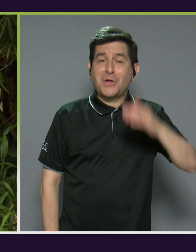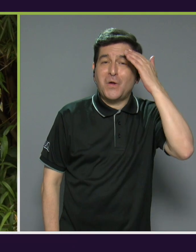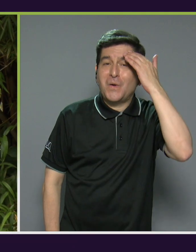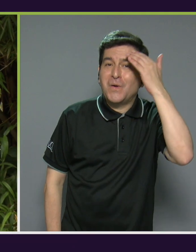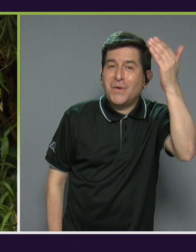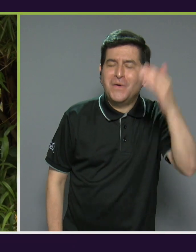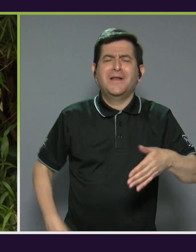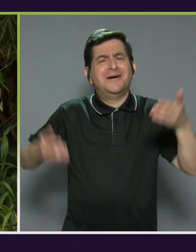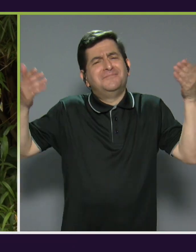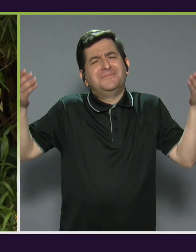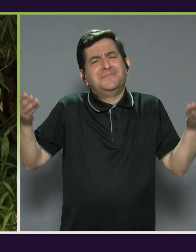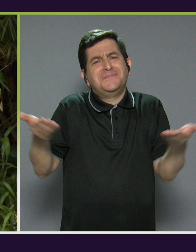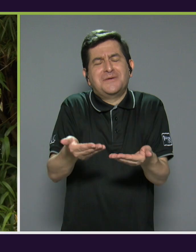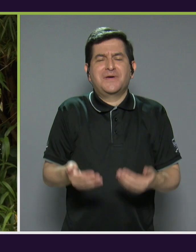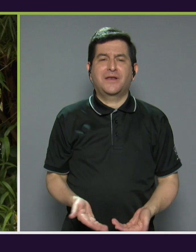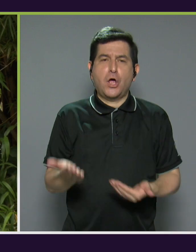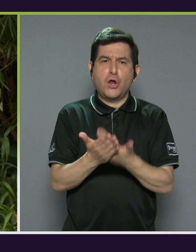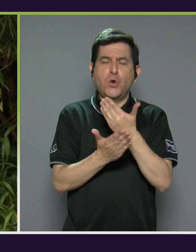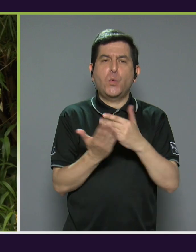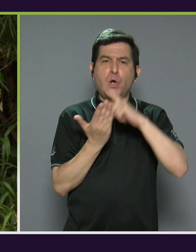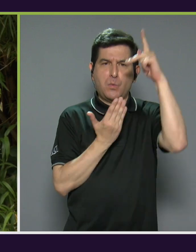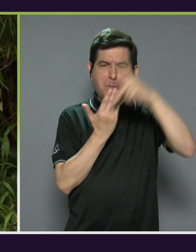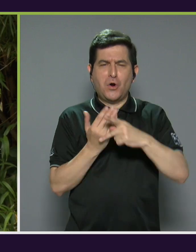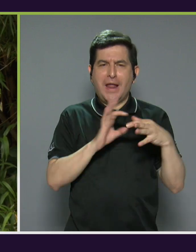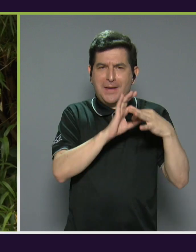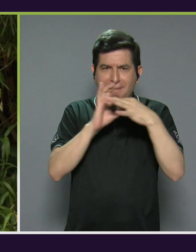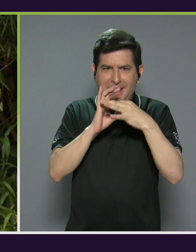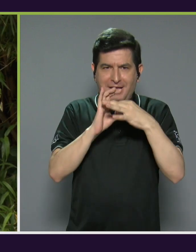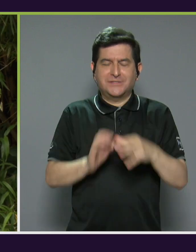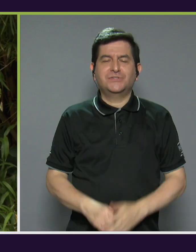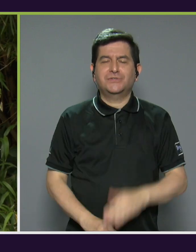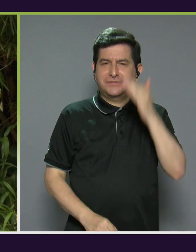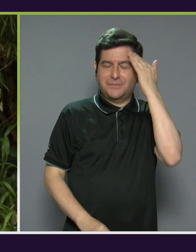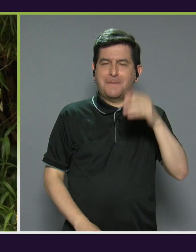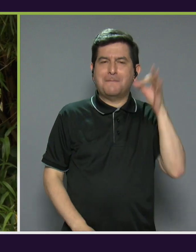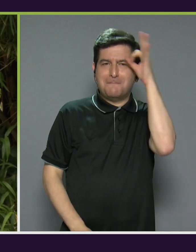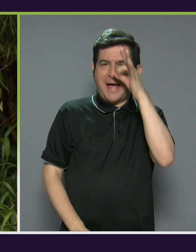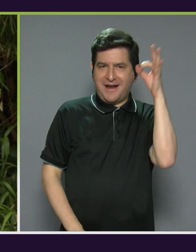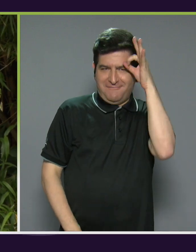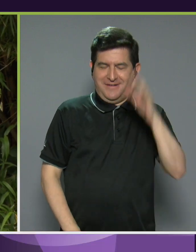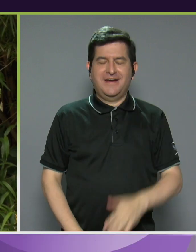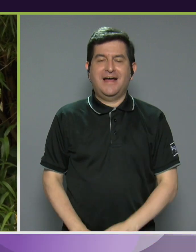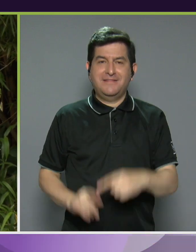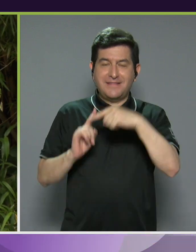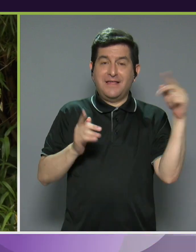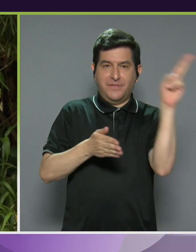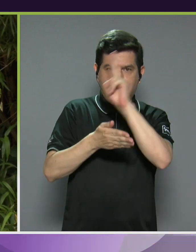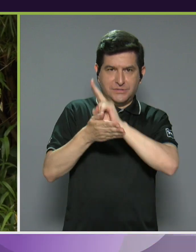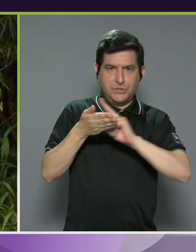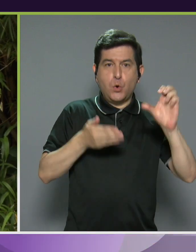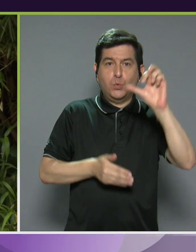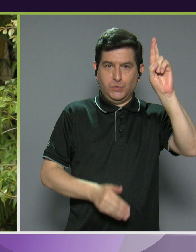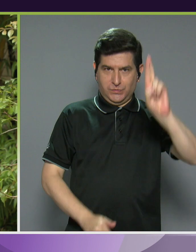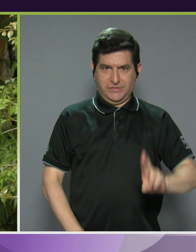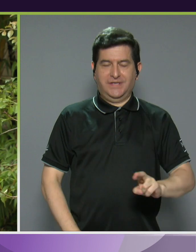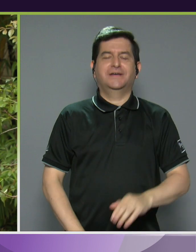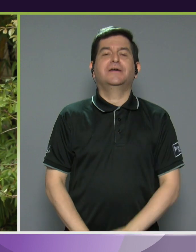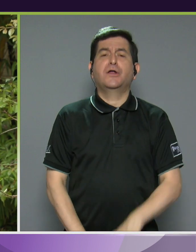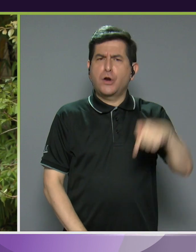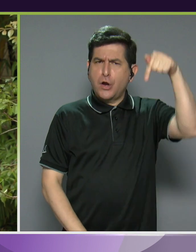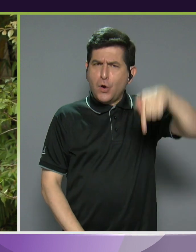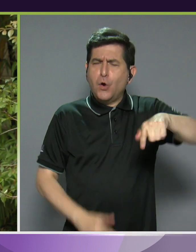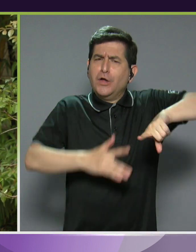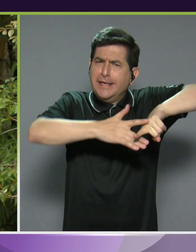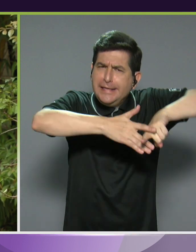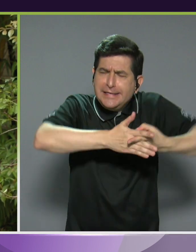Hola, le damos la bienvenida a una nueva edición de Nexos. Le saluda María Fernanda Jiménez desde la Universidad de Costa Rica. Hoy